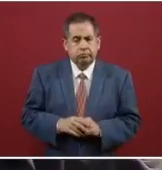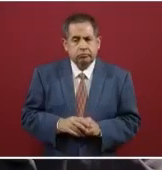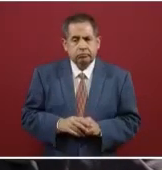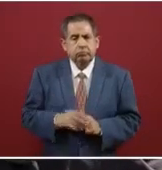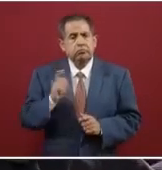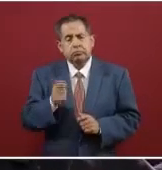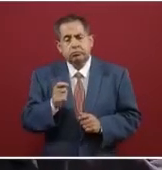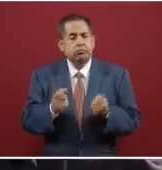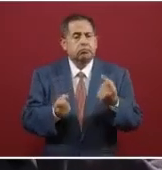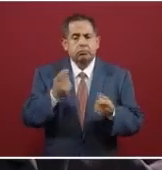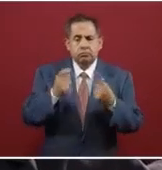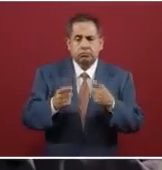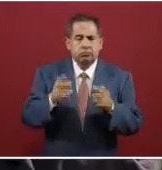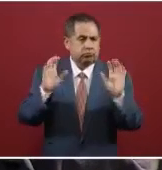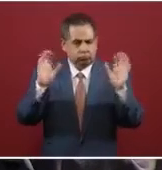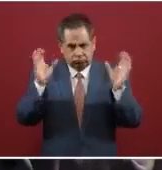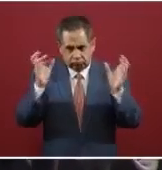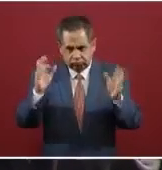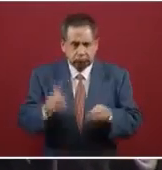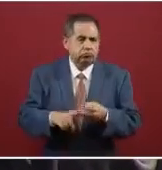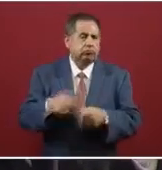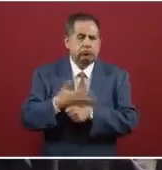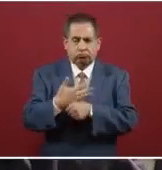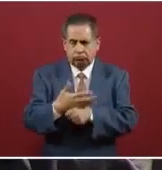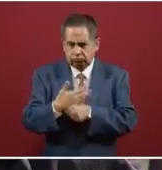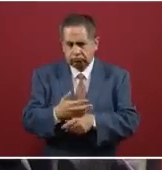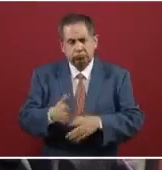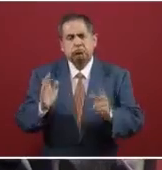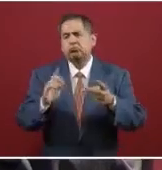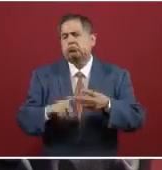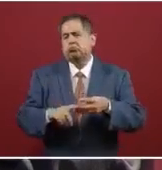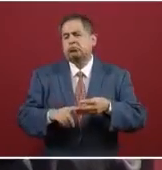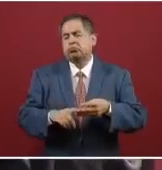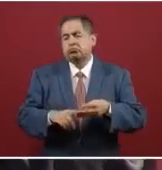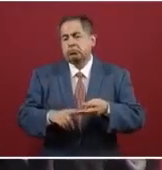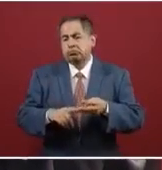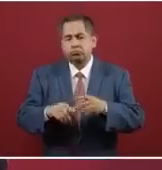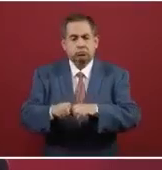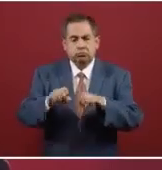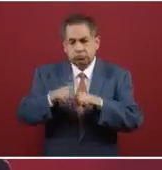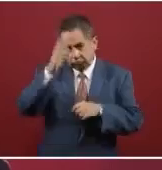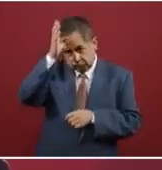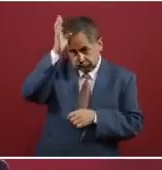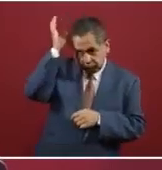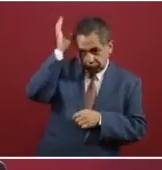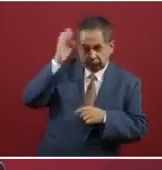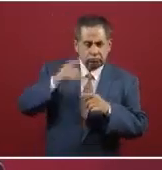Solo las patrullas, las ambulancias, los equipos para